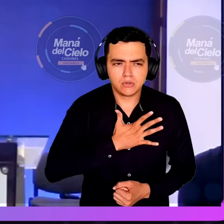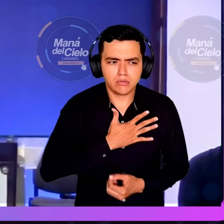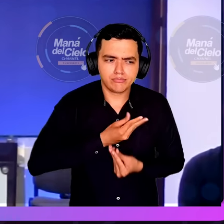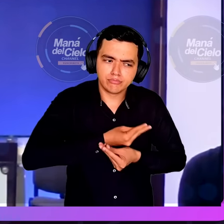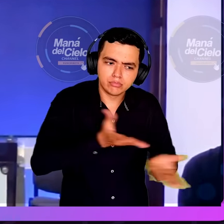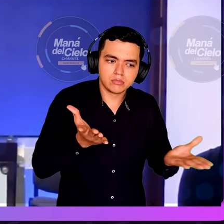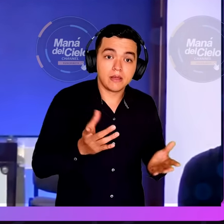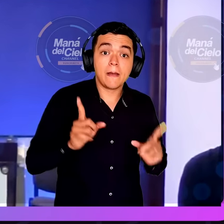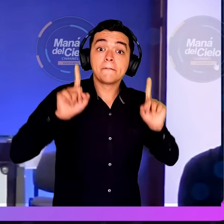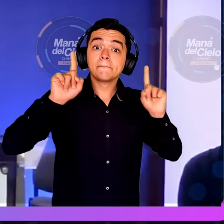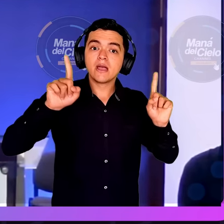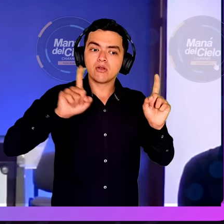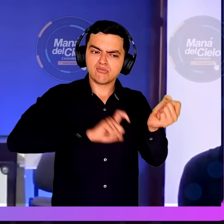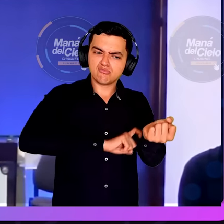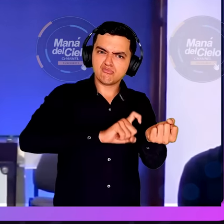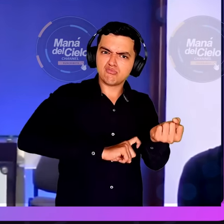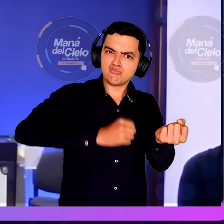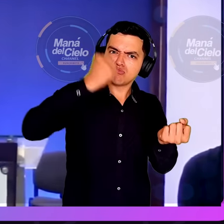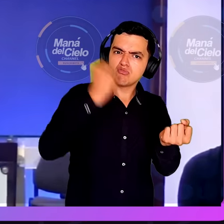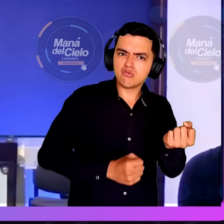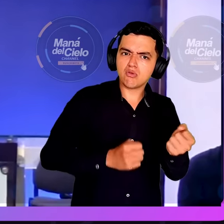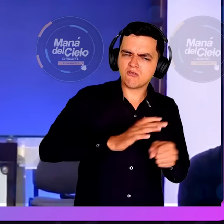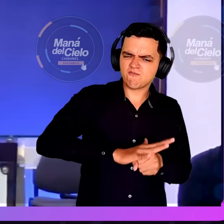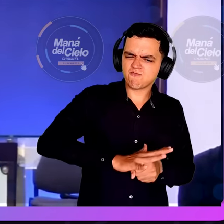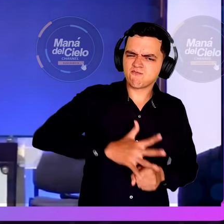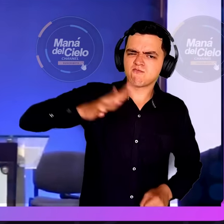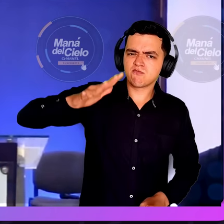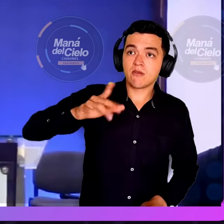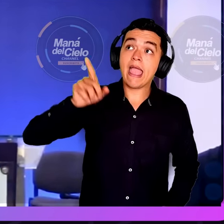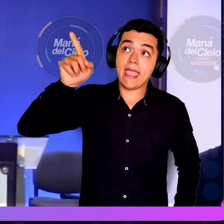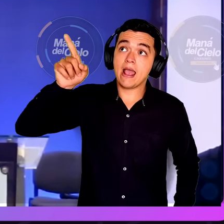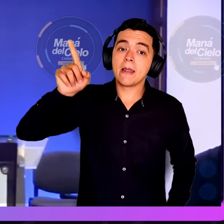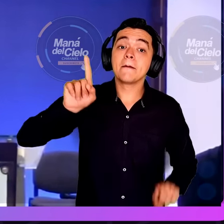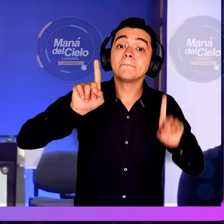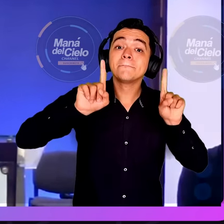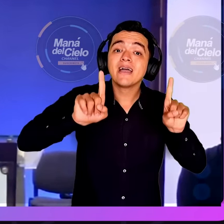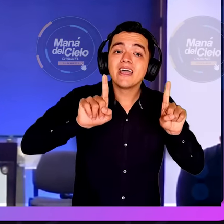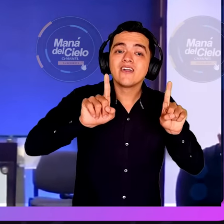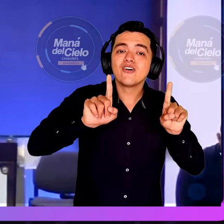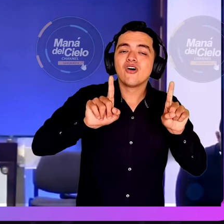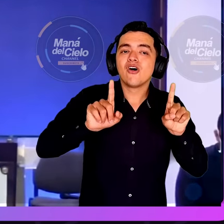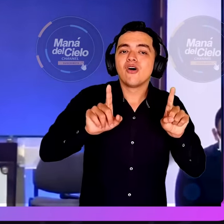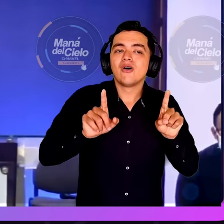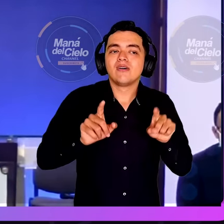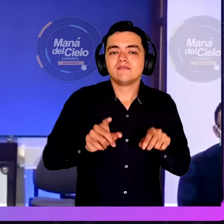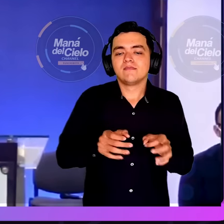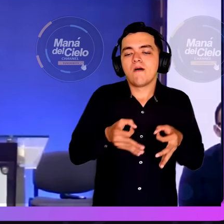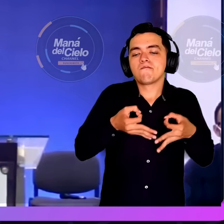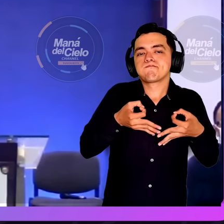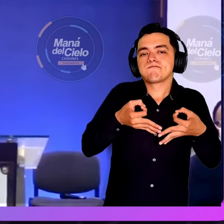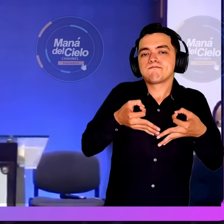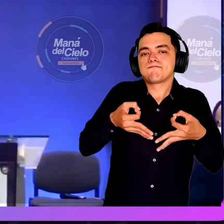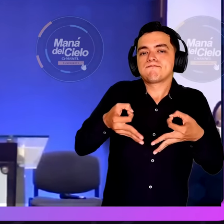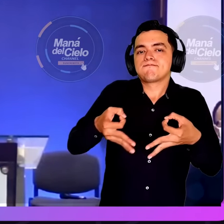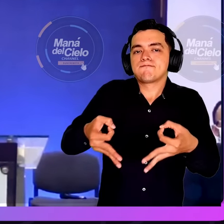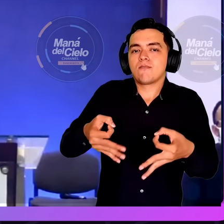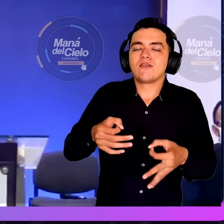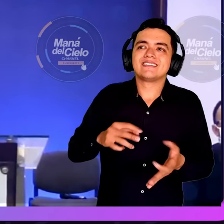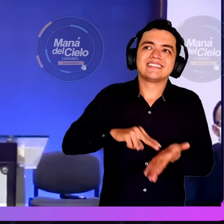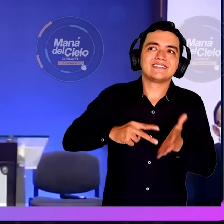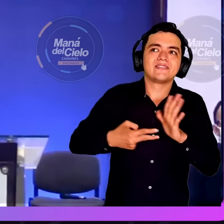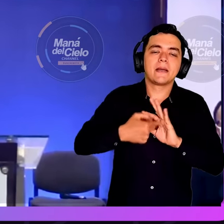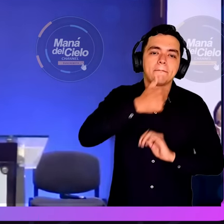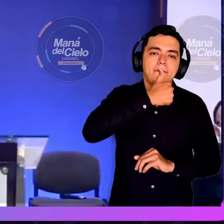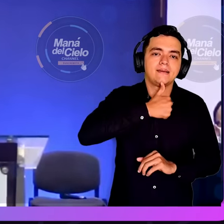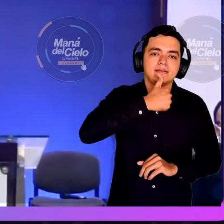misericordia, abusemos. No, Señor. El Salmo 103 dice que Él es grande en misericordia,